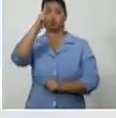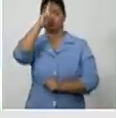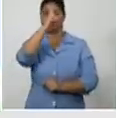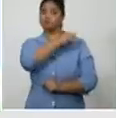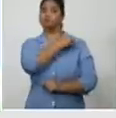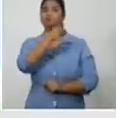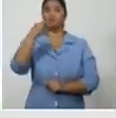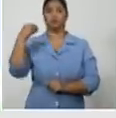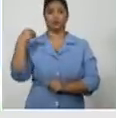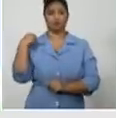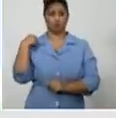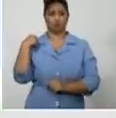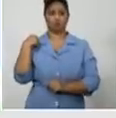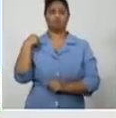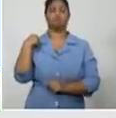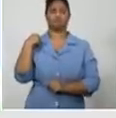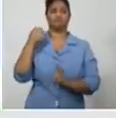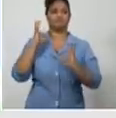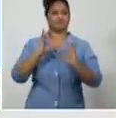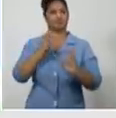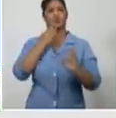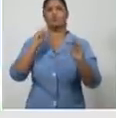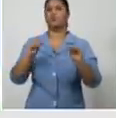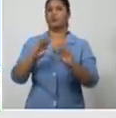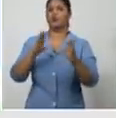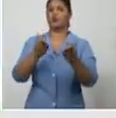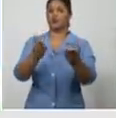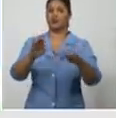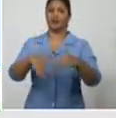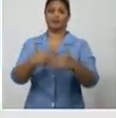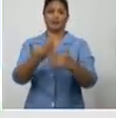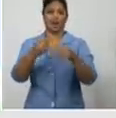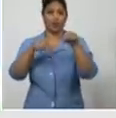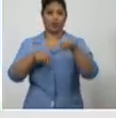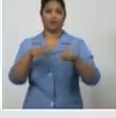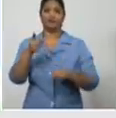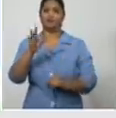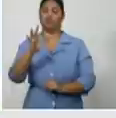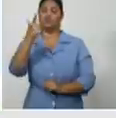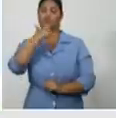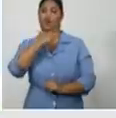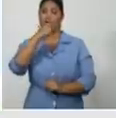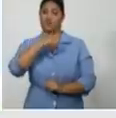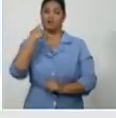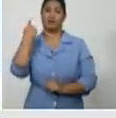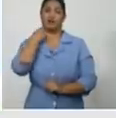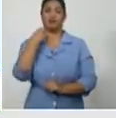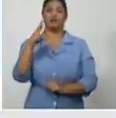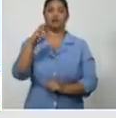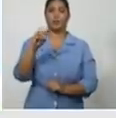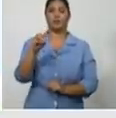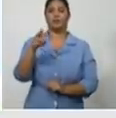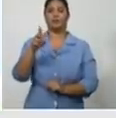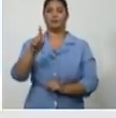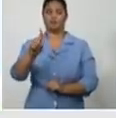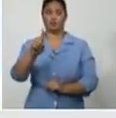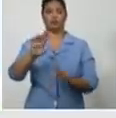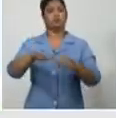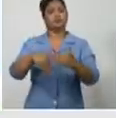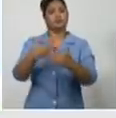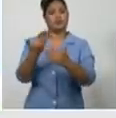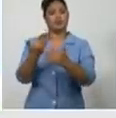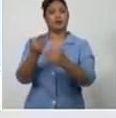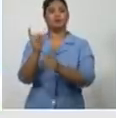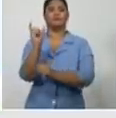la bienvenida, los buenos días en este 18 de abril de 2021. Días históricos se está viviendo nuestra patria, doctor. Realización de